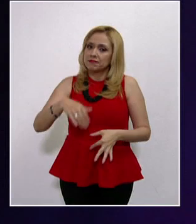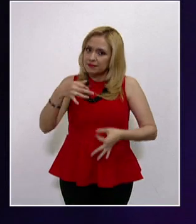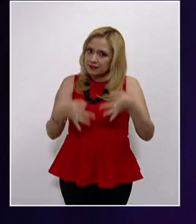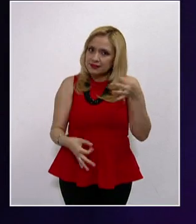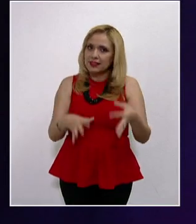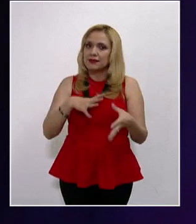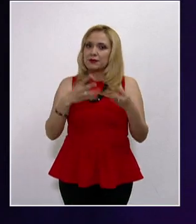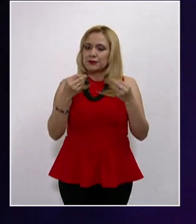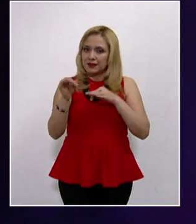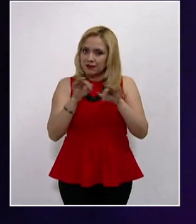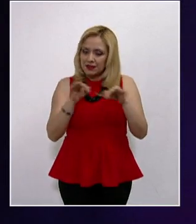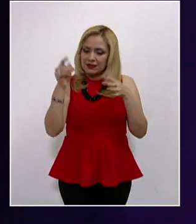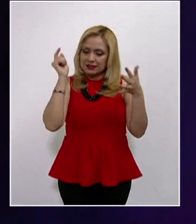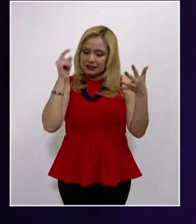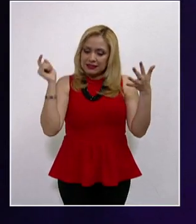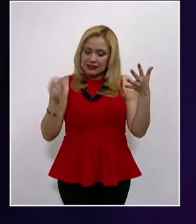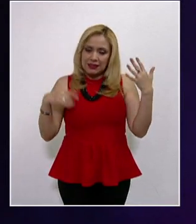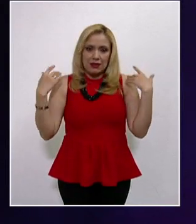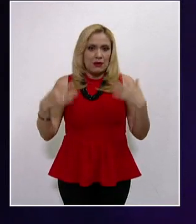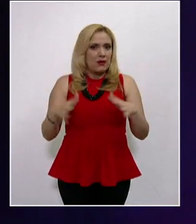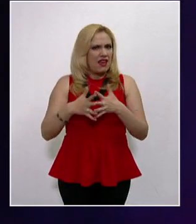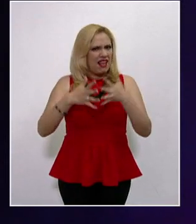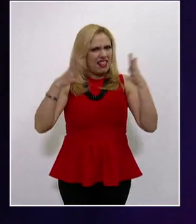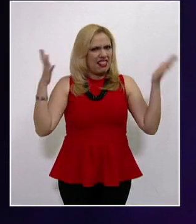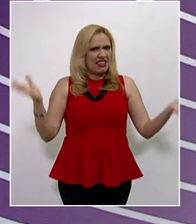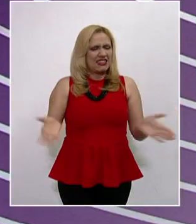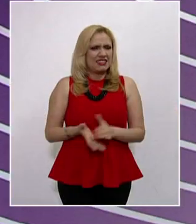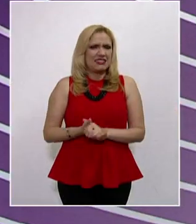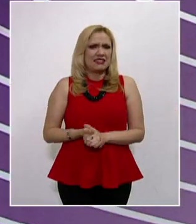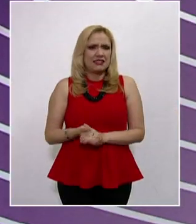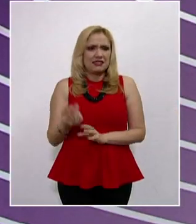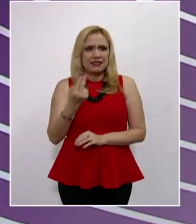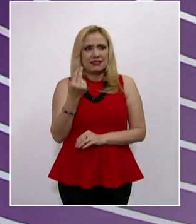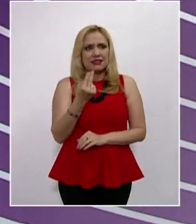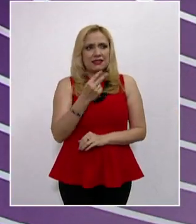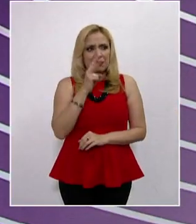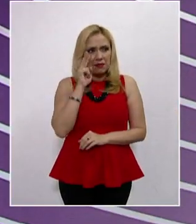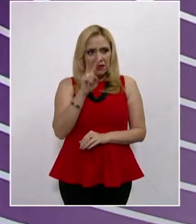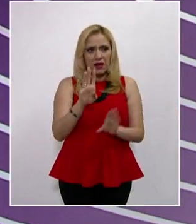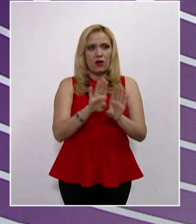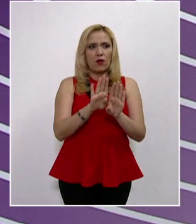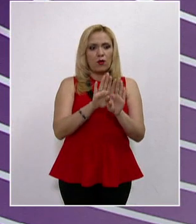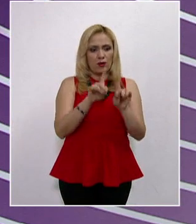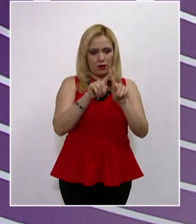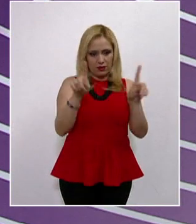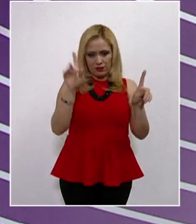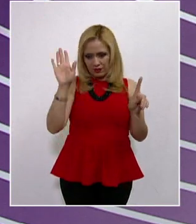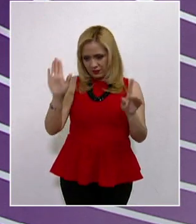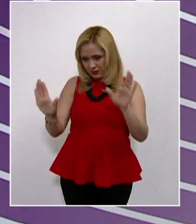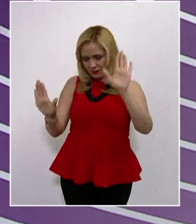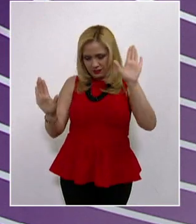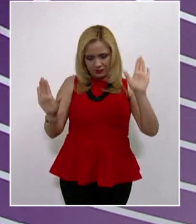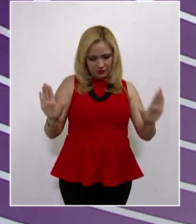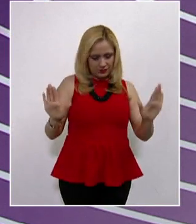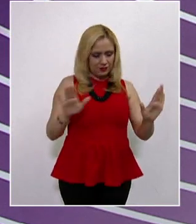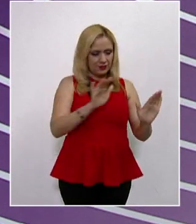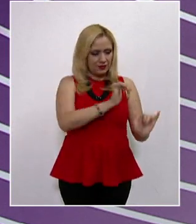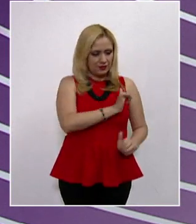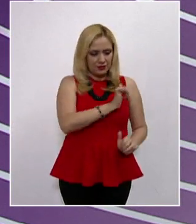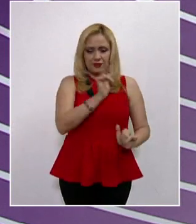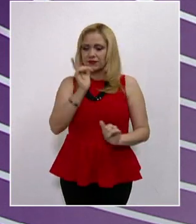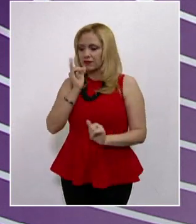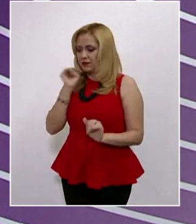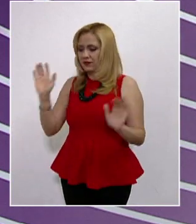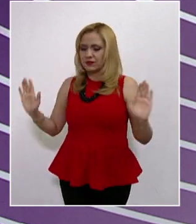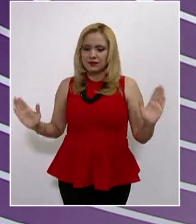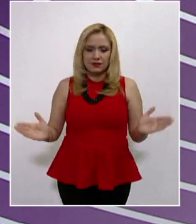tener un papel importante. Sí, es un reto enorme, ¿no? Porque hay que conciliar cómo funcionan estas fuerzas de seguridad